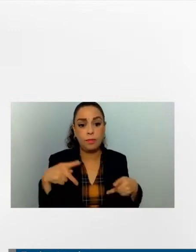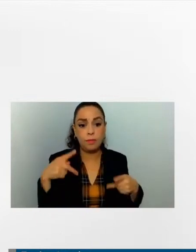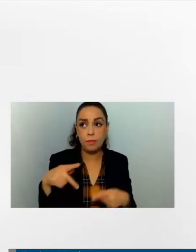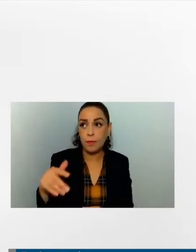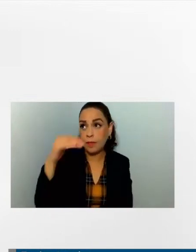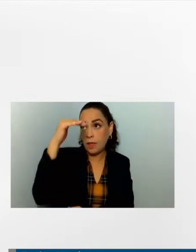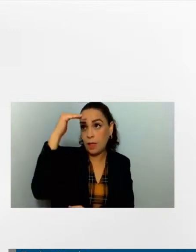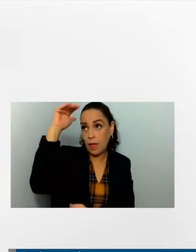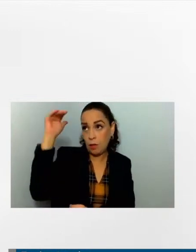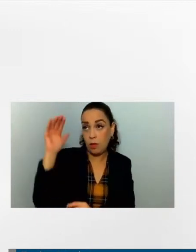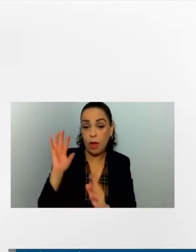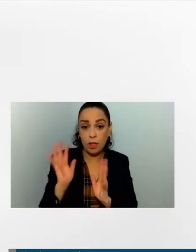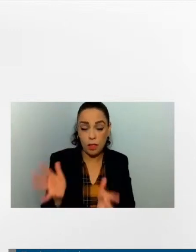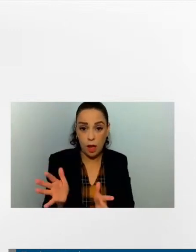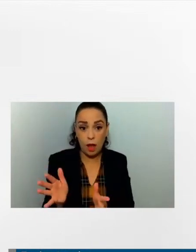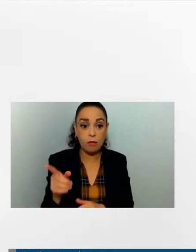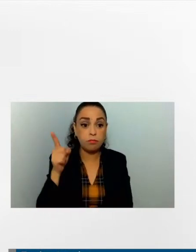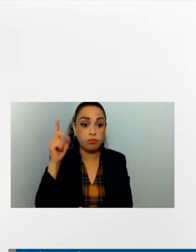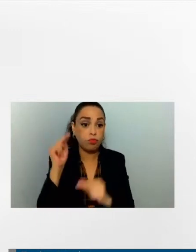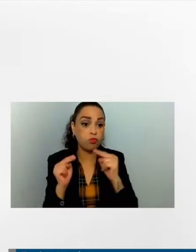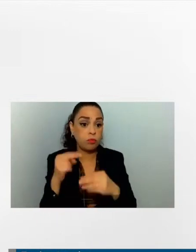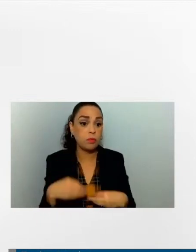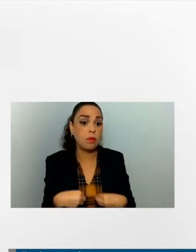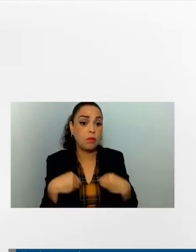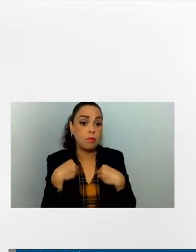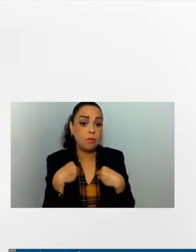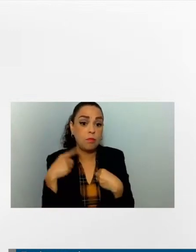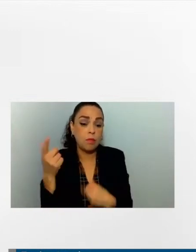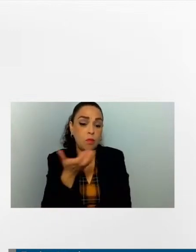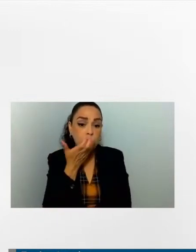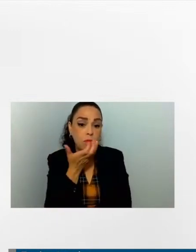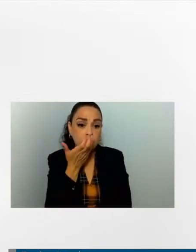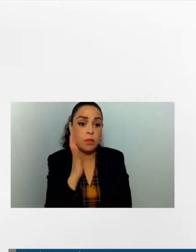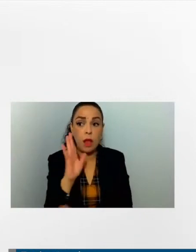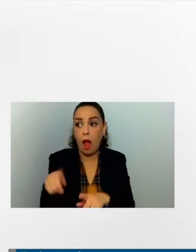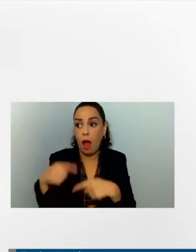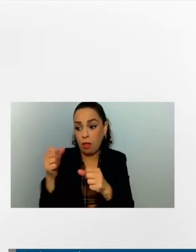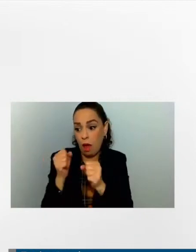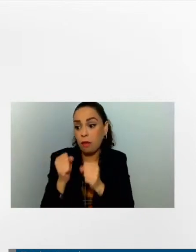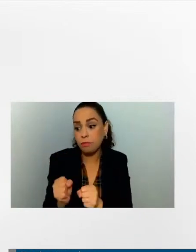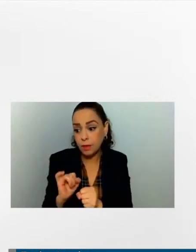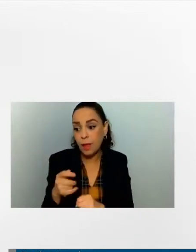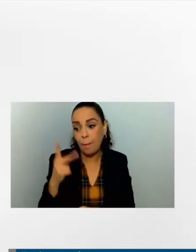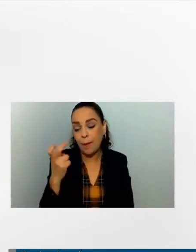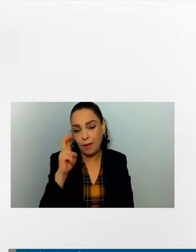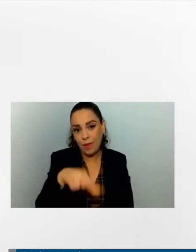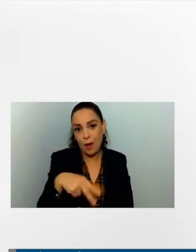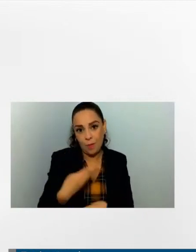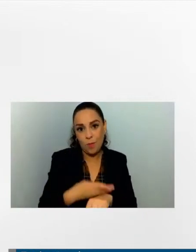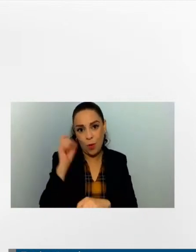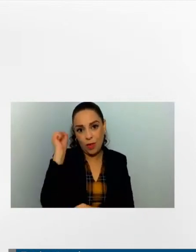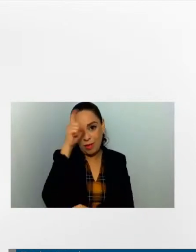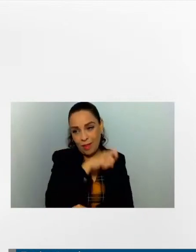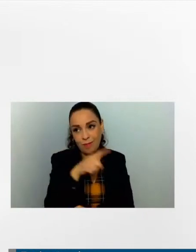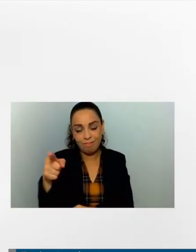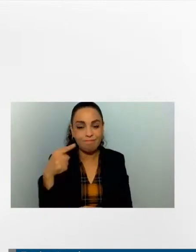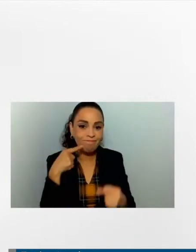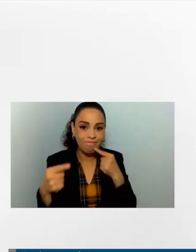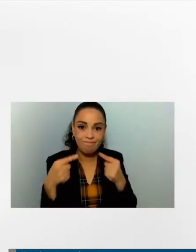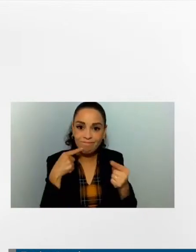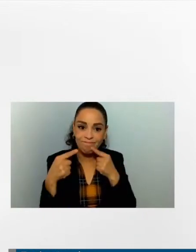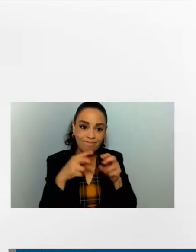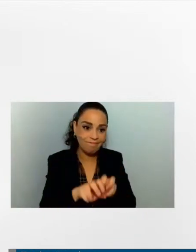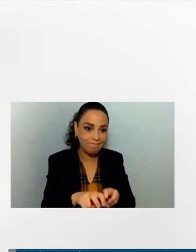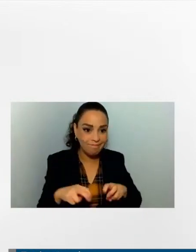adecuado, a lo mejor ya se garantizó, ¿no? Pero bueno, fue ahí toda una discusión que creo que se dio en la Corte y que es muy interesante ver